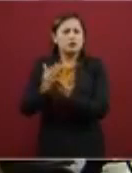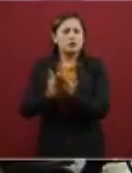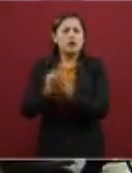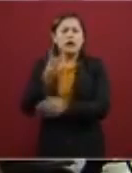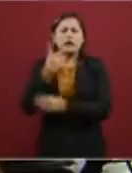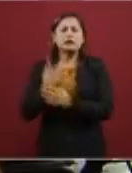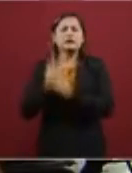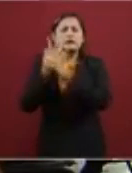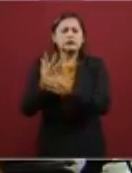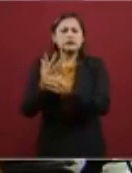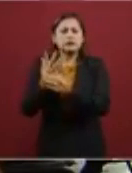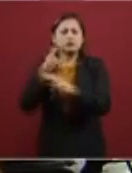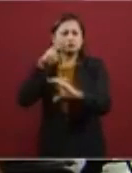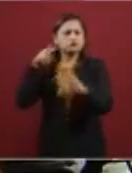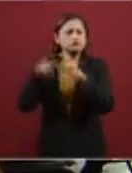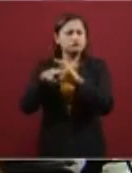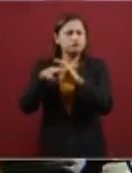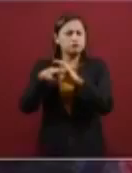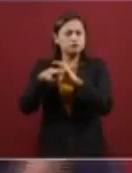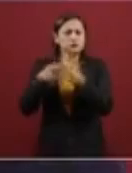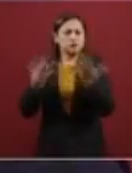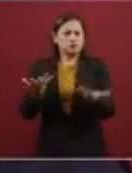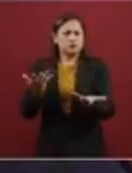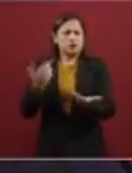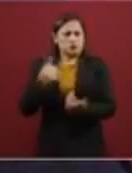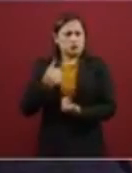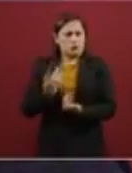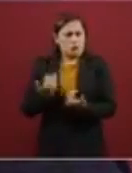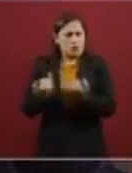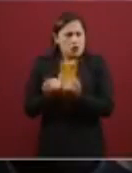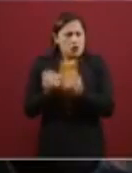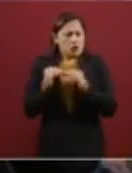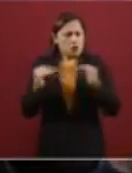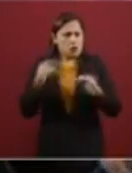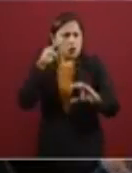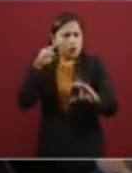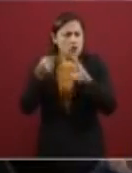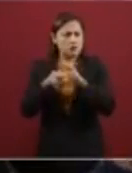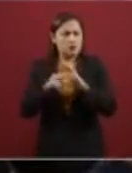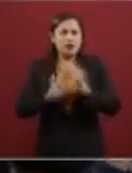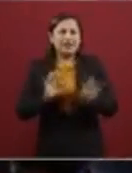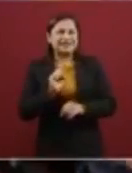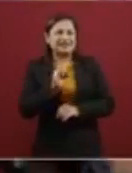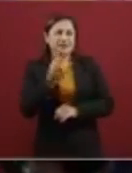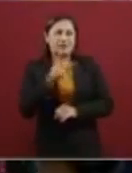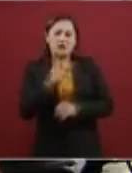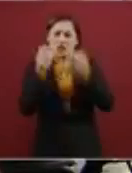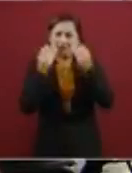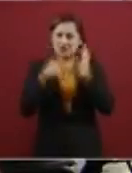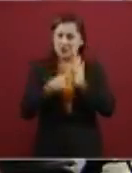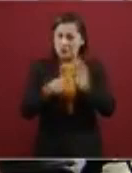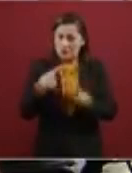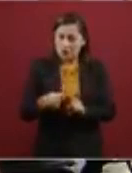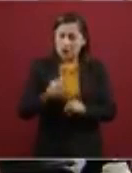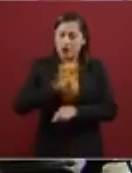transparencia y yo no puedo pedir que haya transparencia? Sí, pero no revelar las fuentes. No, jamás. No.